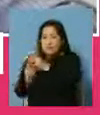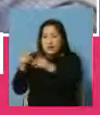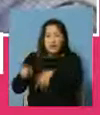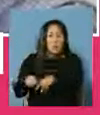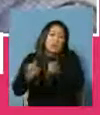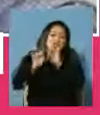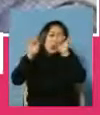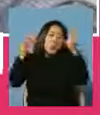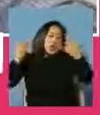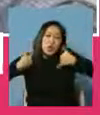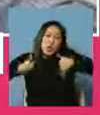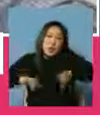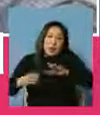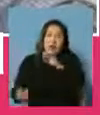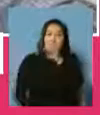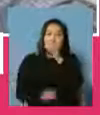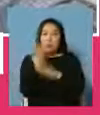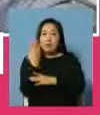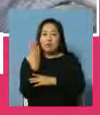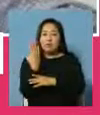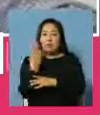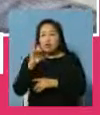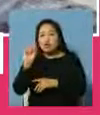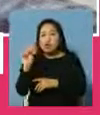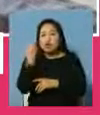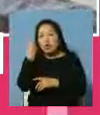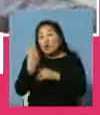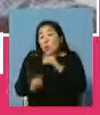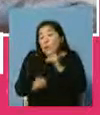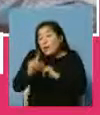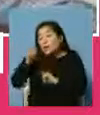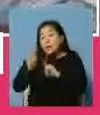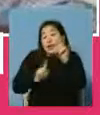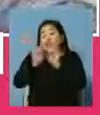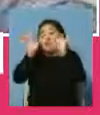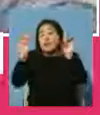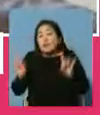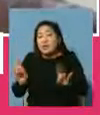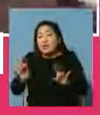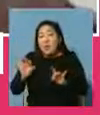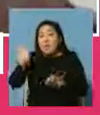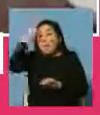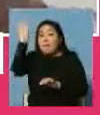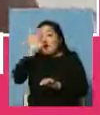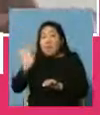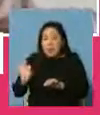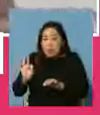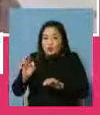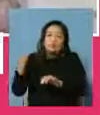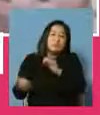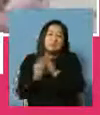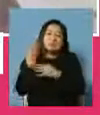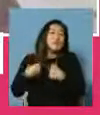virus normal, natural, que ha surgido espontáneamente como surgen la mayoría de los virus. Es decir, nosotros convivimos